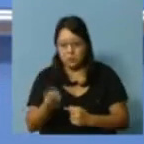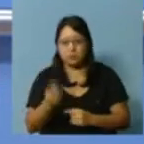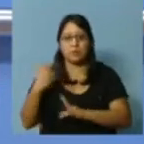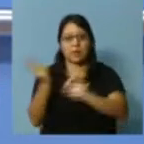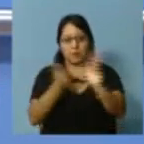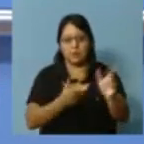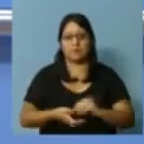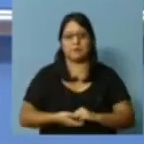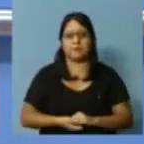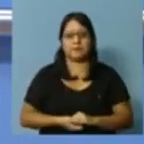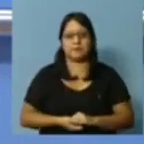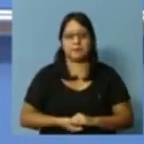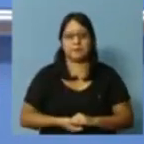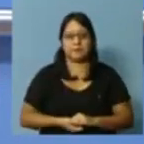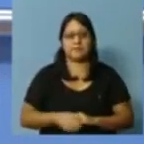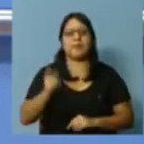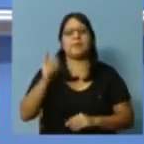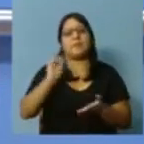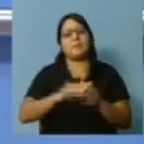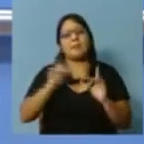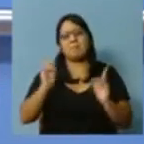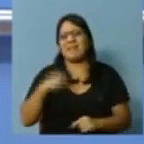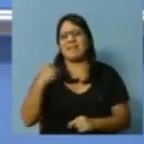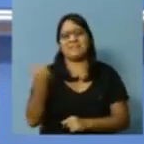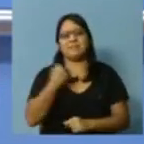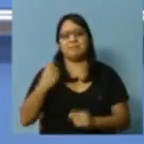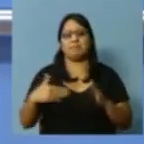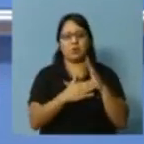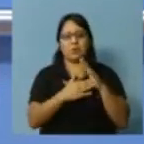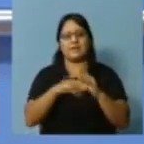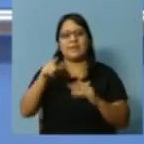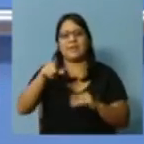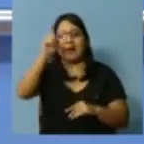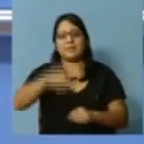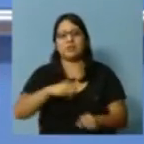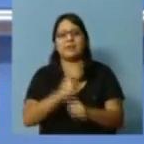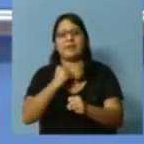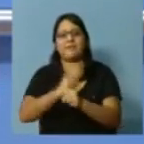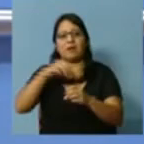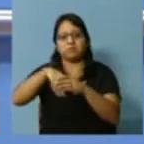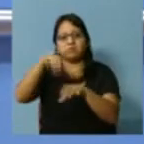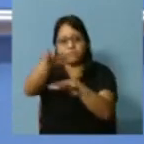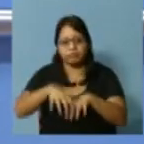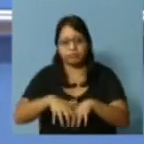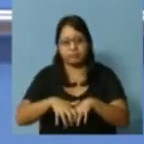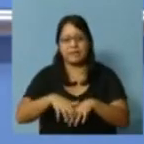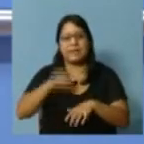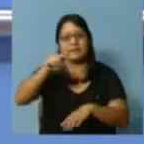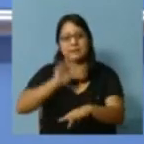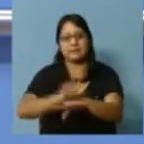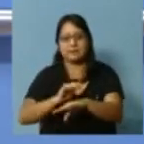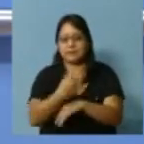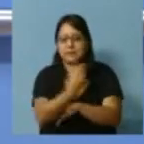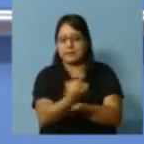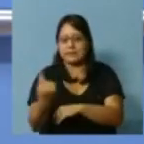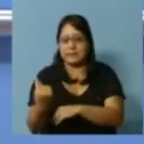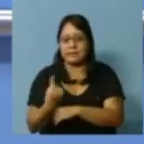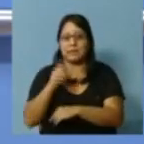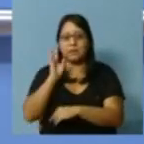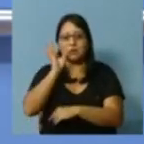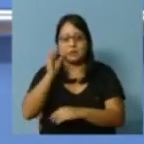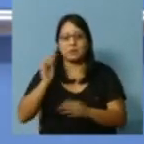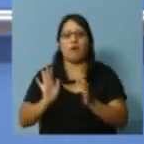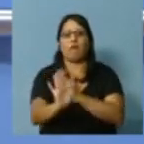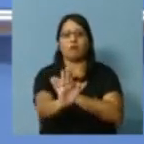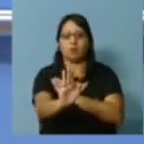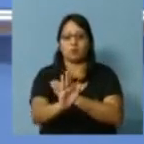productor es es precise principalmente es el artífice de todo lo que hace a nuestra responsabilidad y en nuestro rumbo que